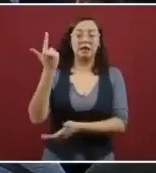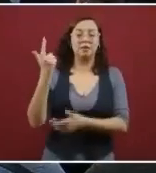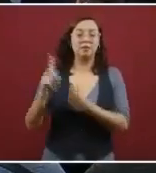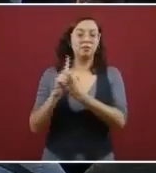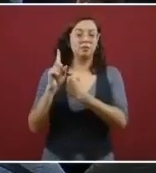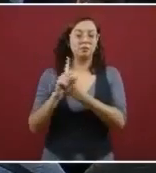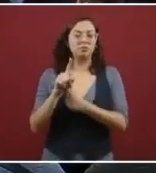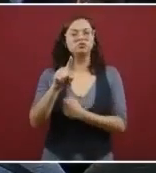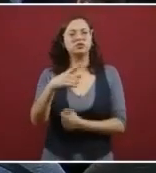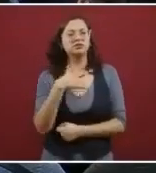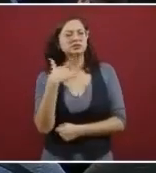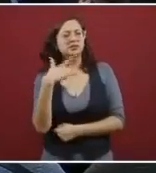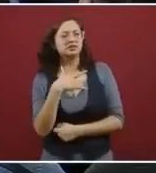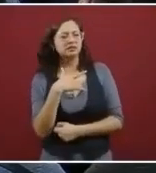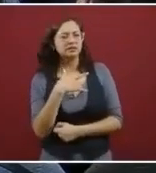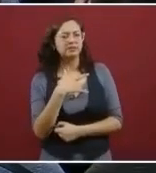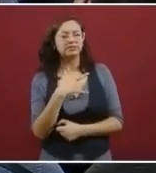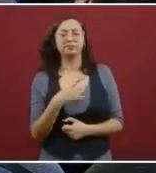Guerrero es cierto.